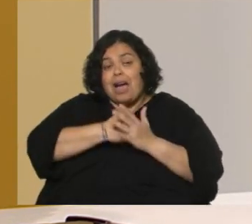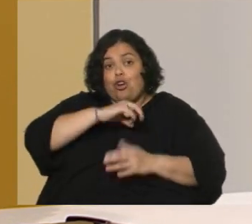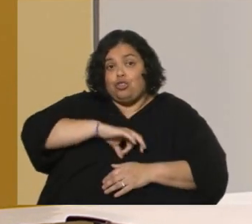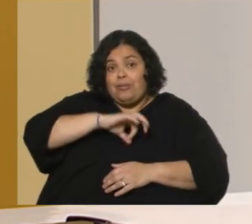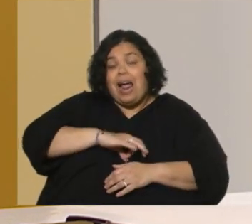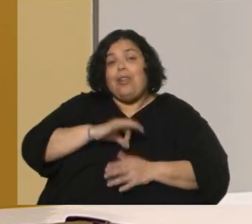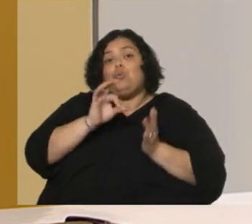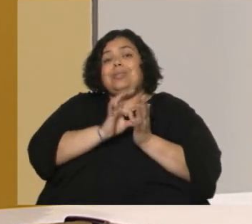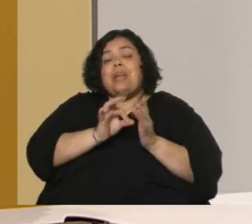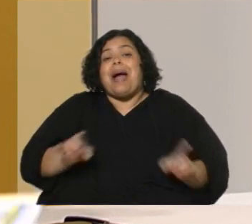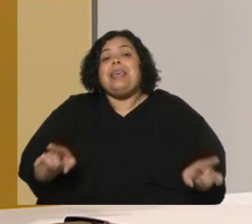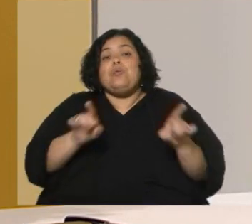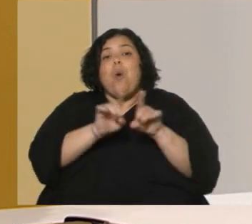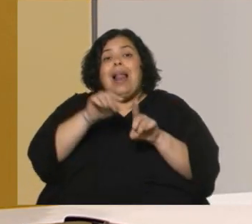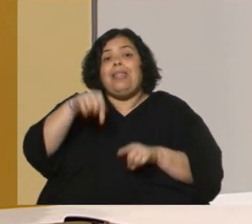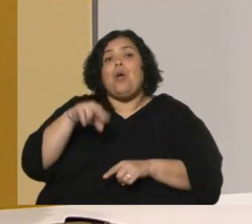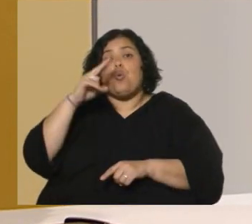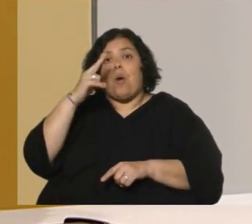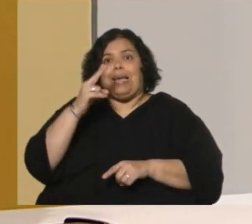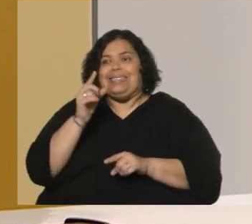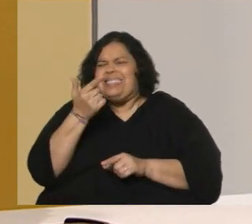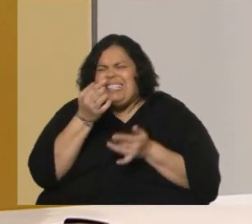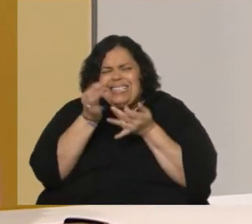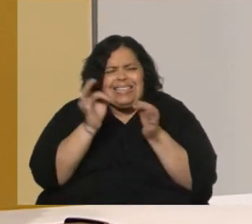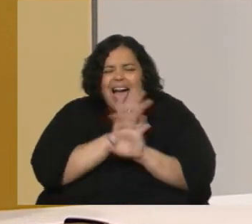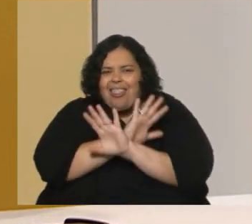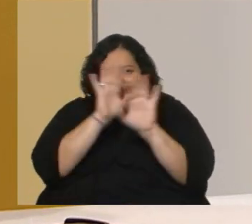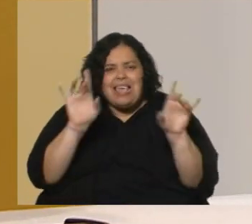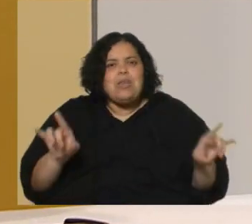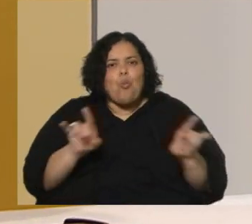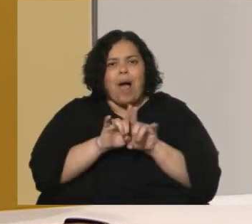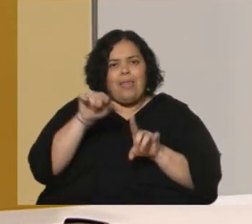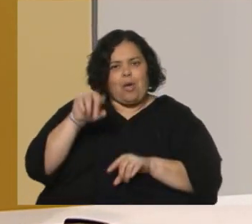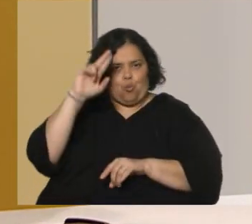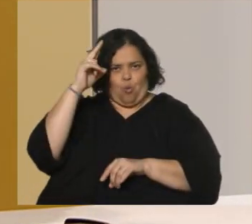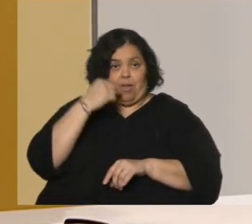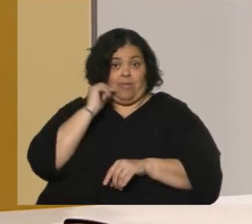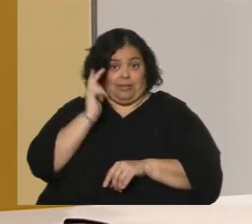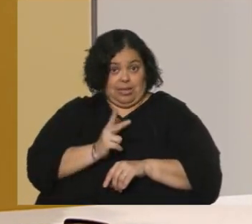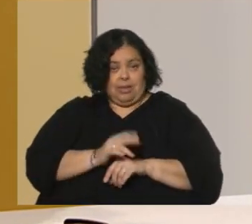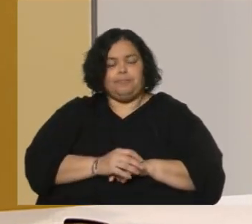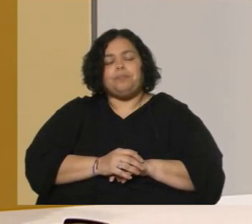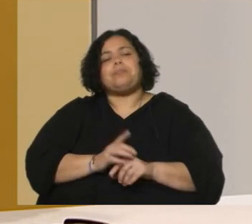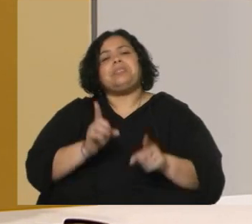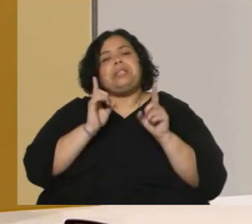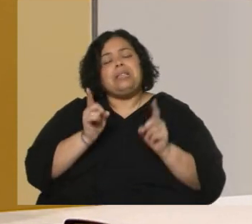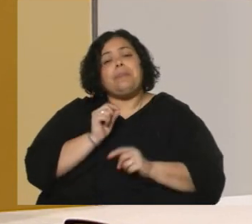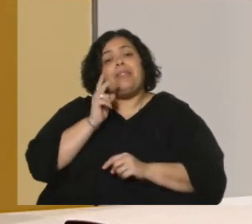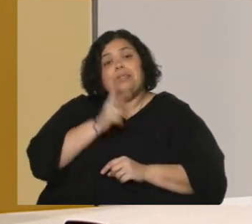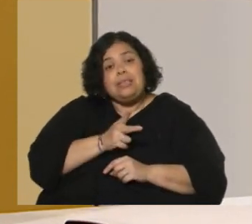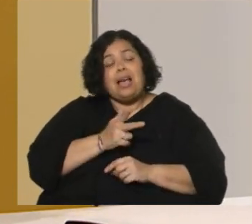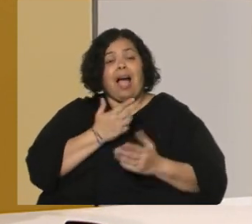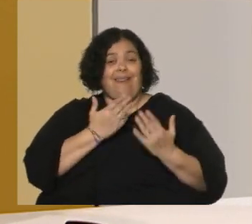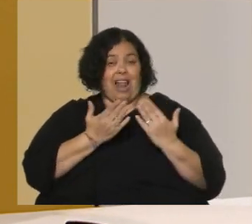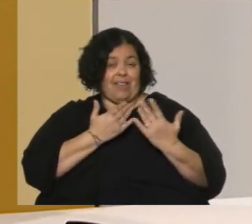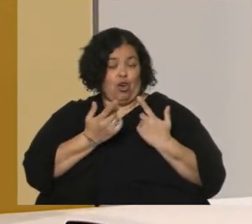el Uruguay sin correcciones prácticamente Pero además conversando en la conversación con el periodista